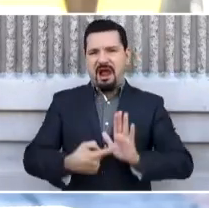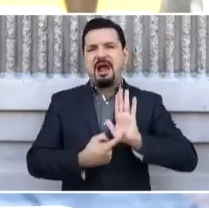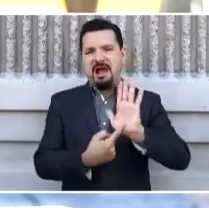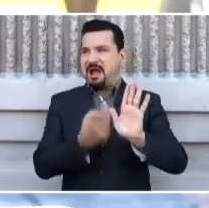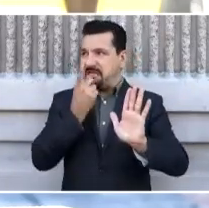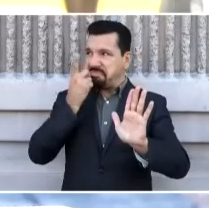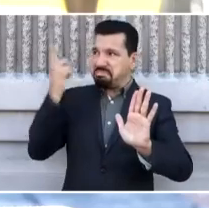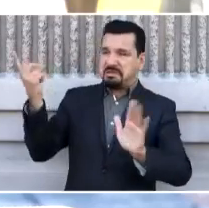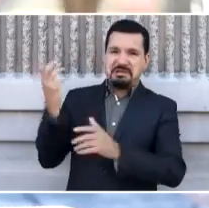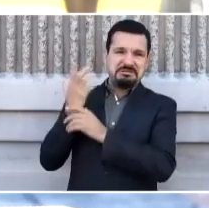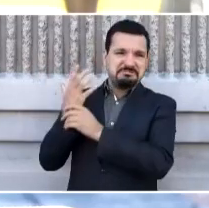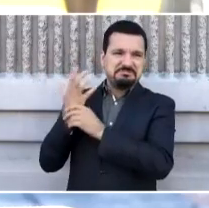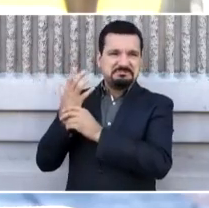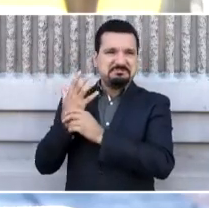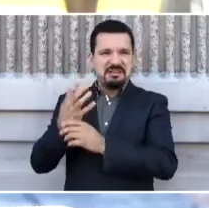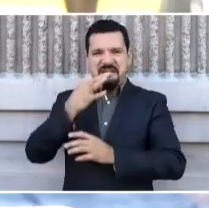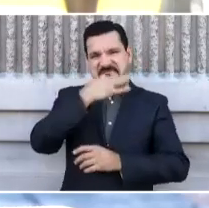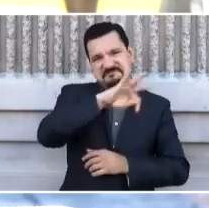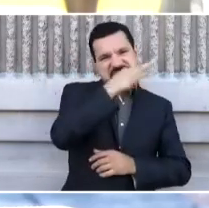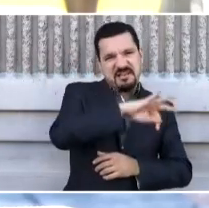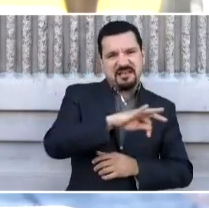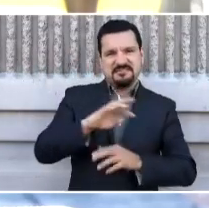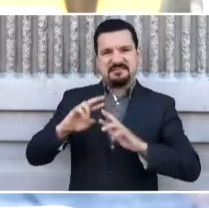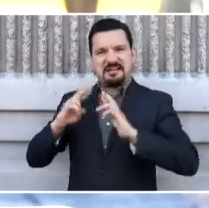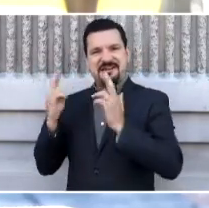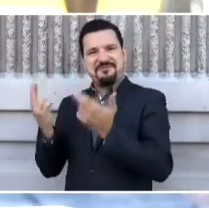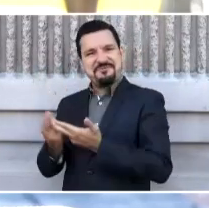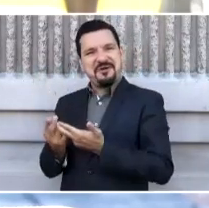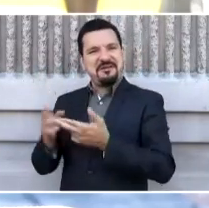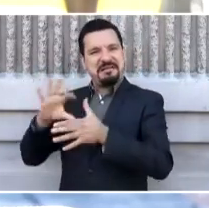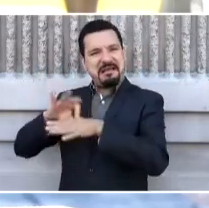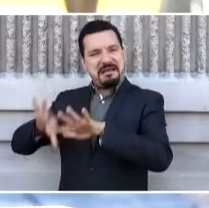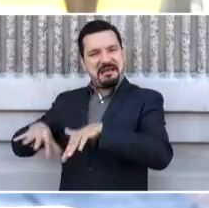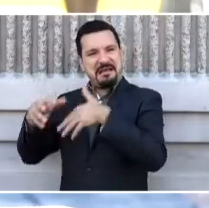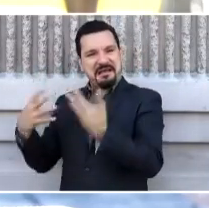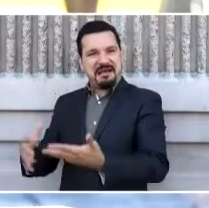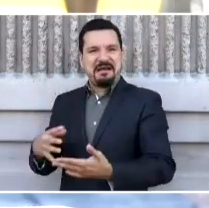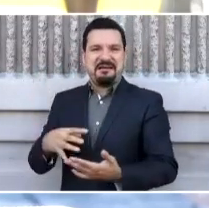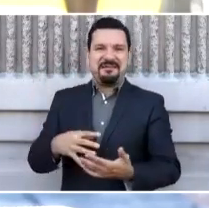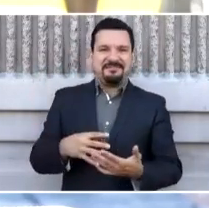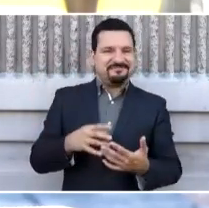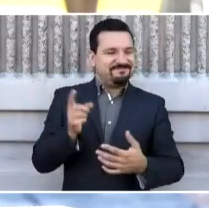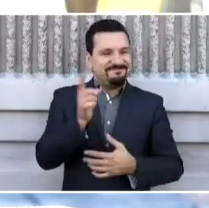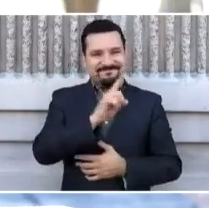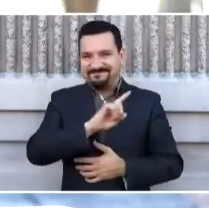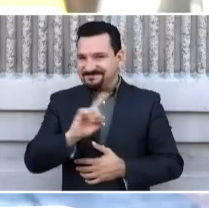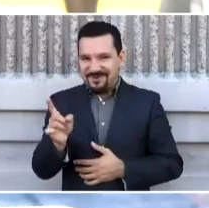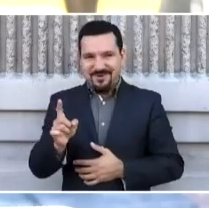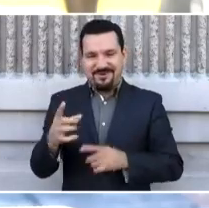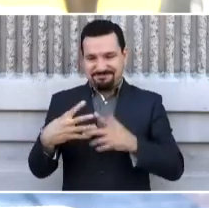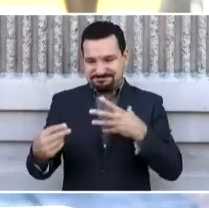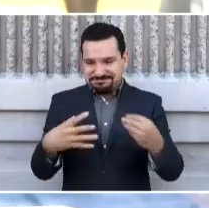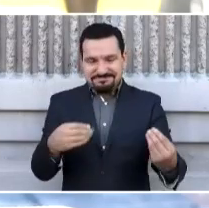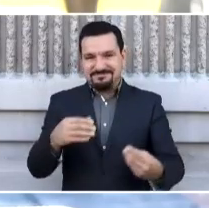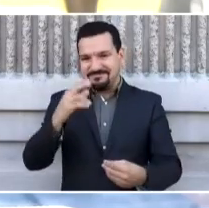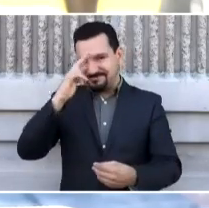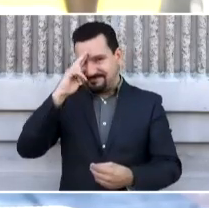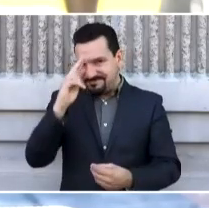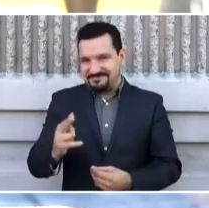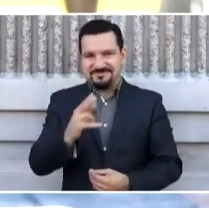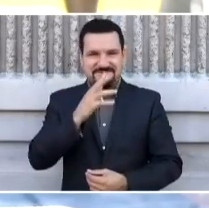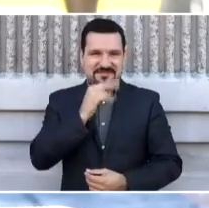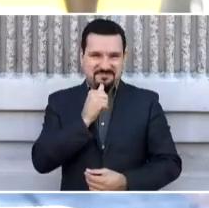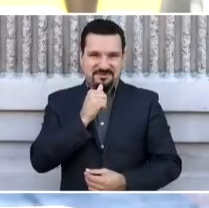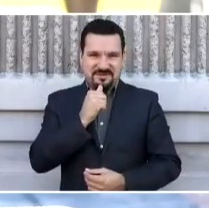una fiesta o a tener reuniones sociales. No es posible. La transmisión de la epidemia no lo permitiría, especialmente